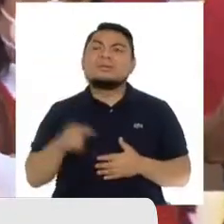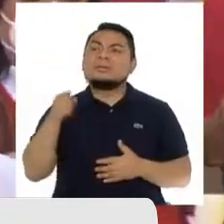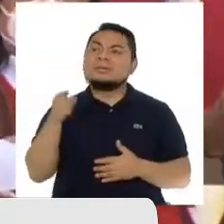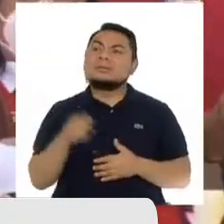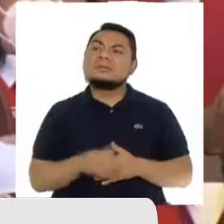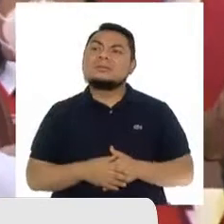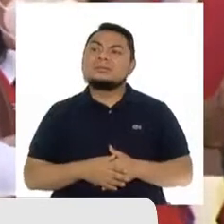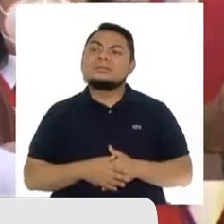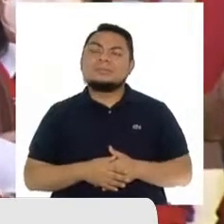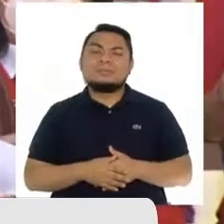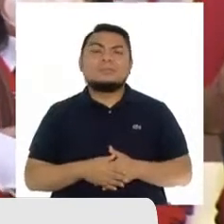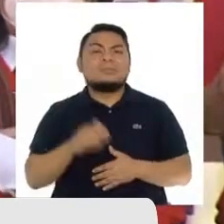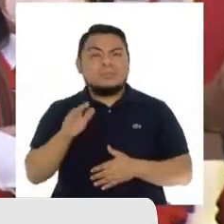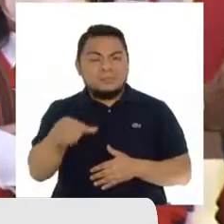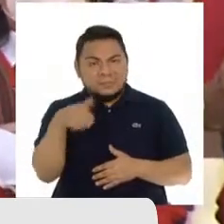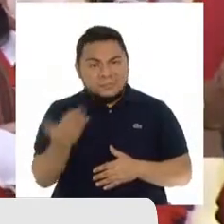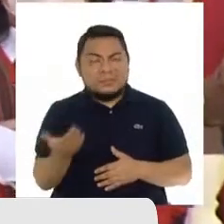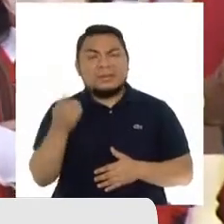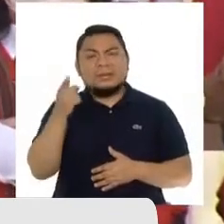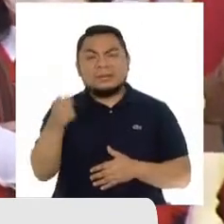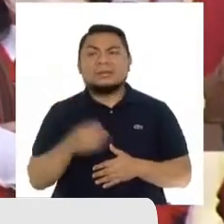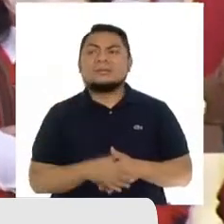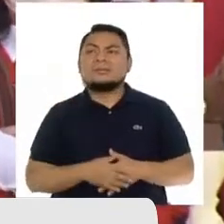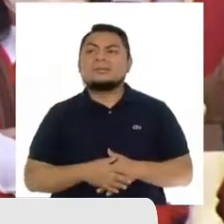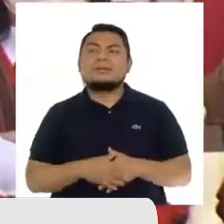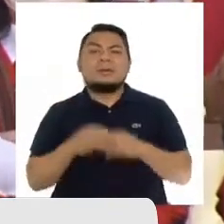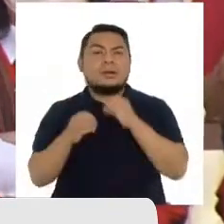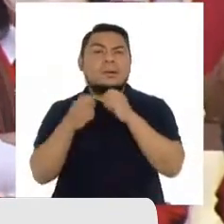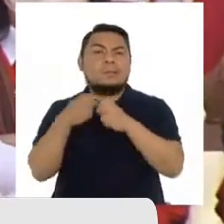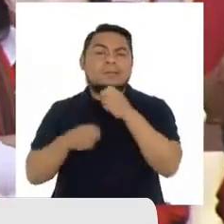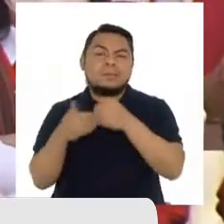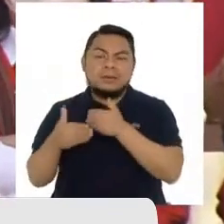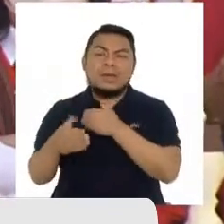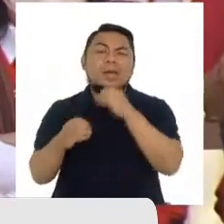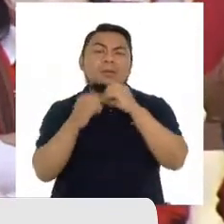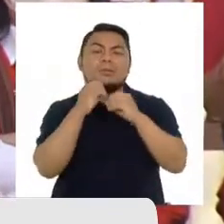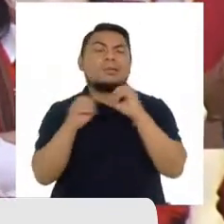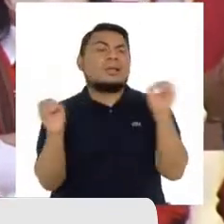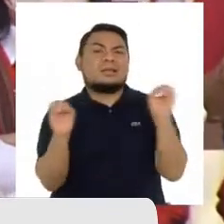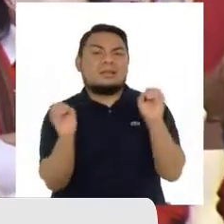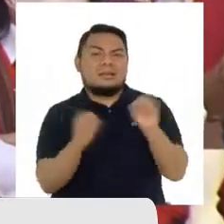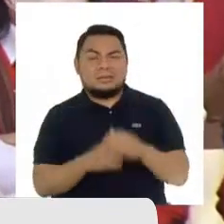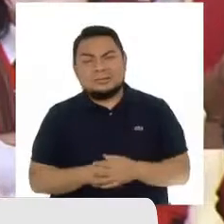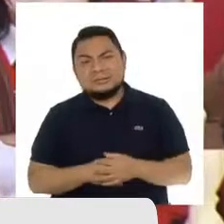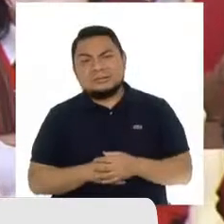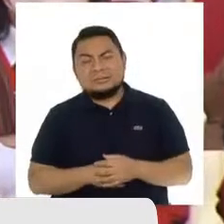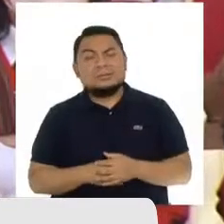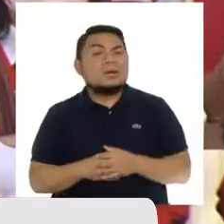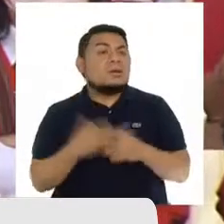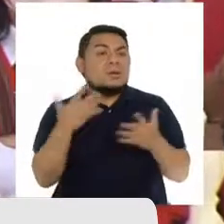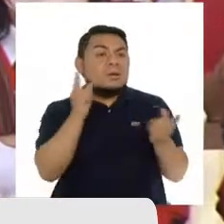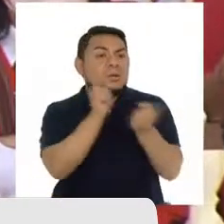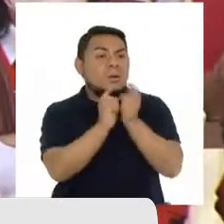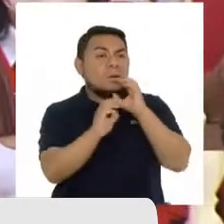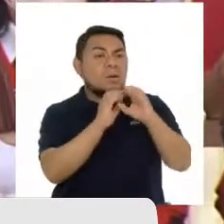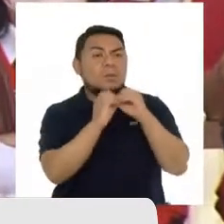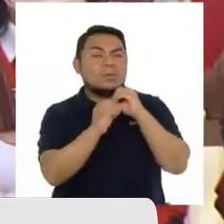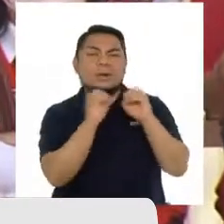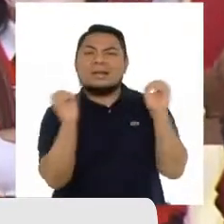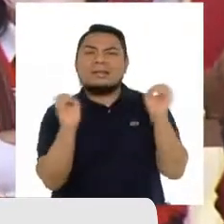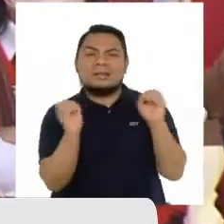el día han existido y no ha existido ninguna solución ninguna que hayamos encontrado